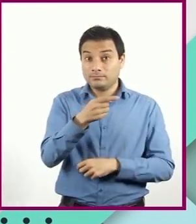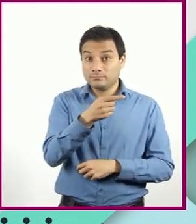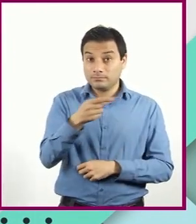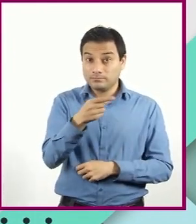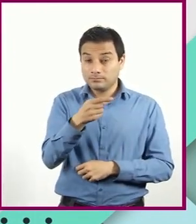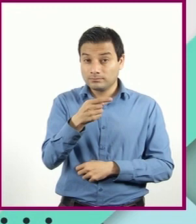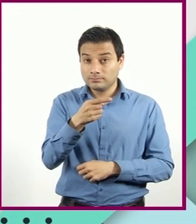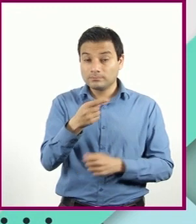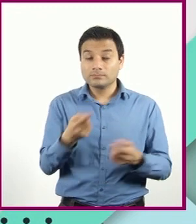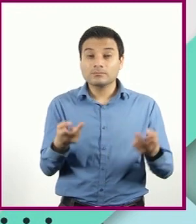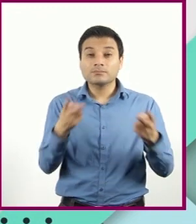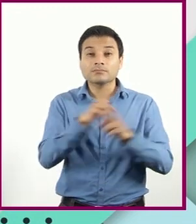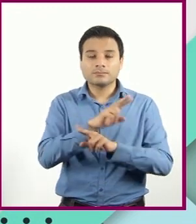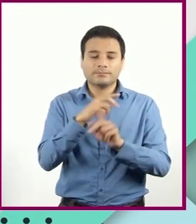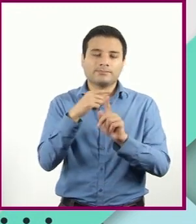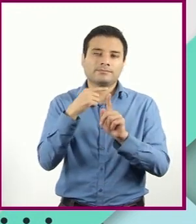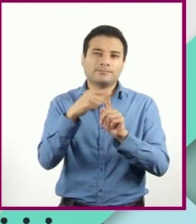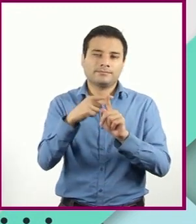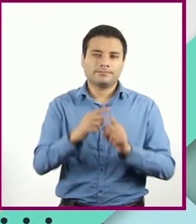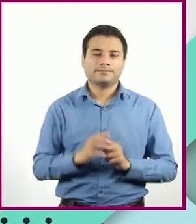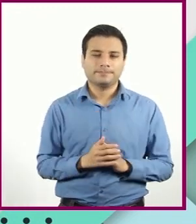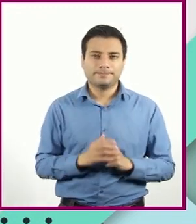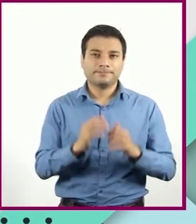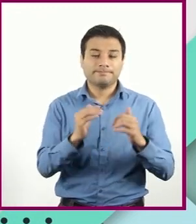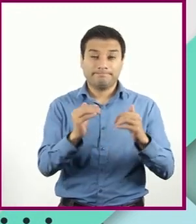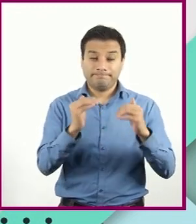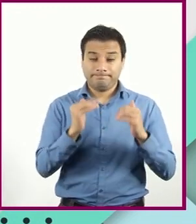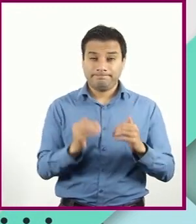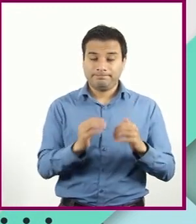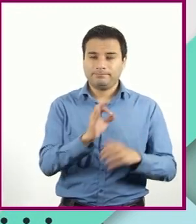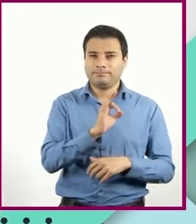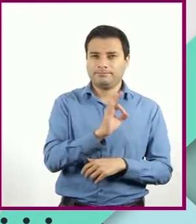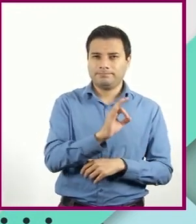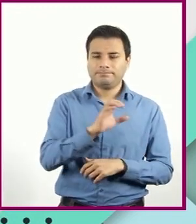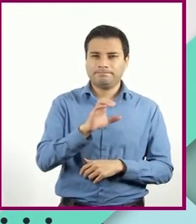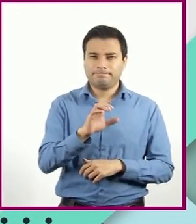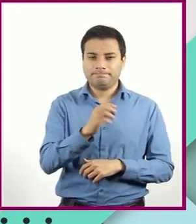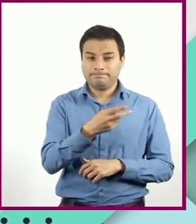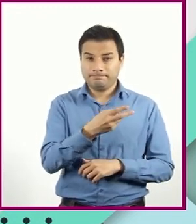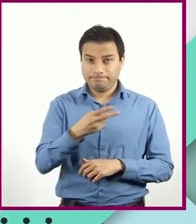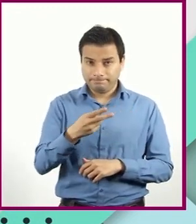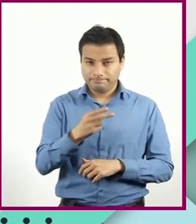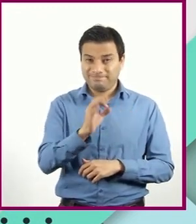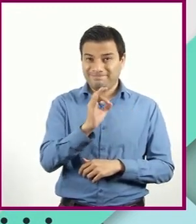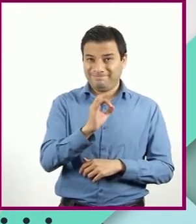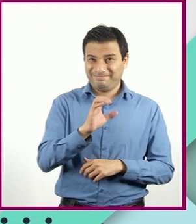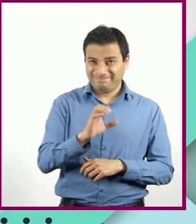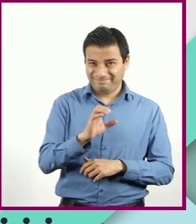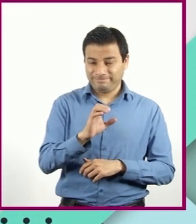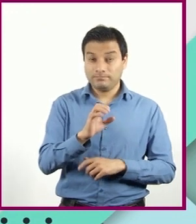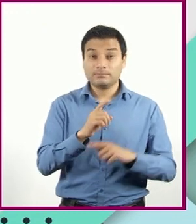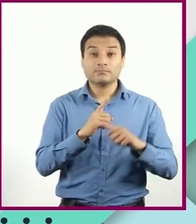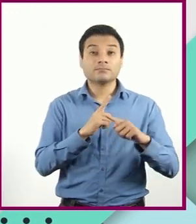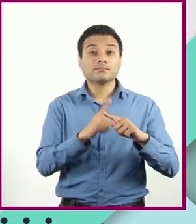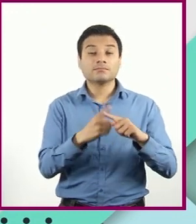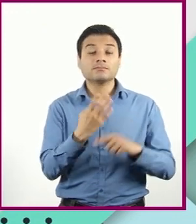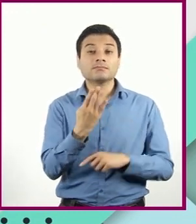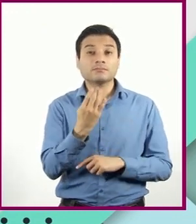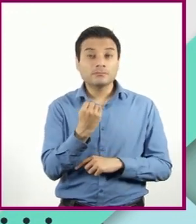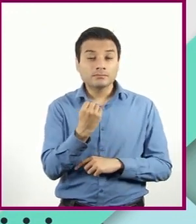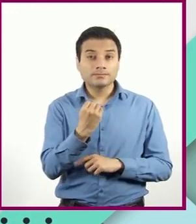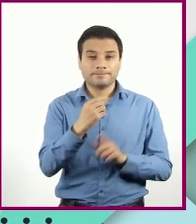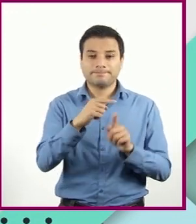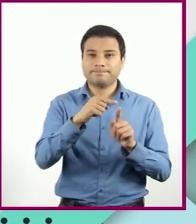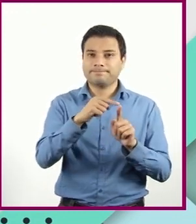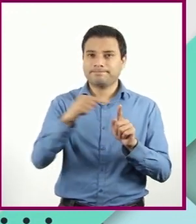sumando. Ahora la expresión resultante es grados Fahrenheit es igual a los grados centígrados multiplicados por 9